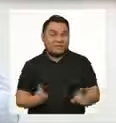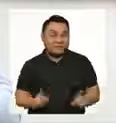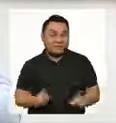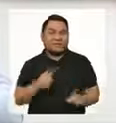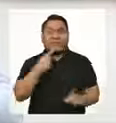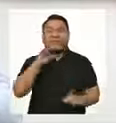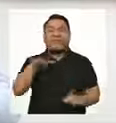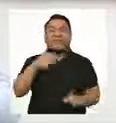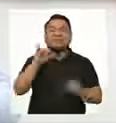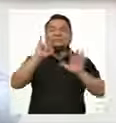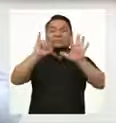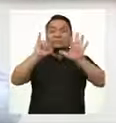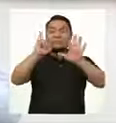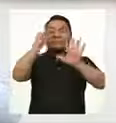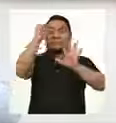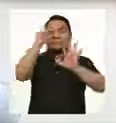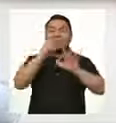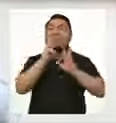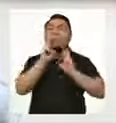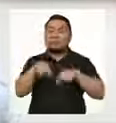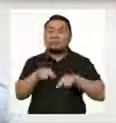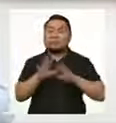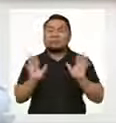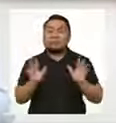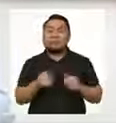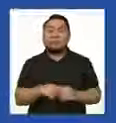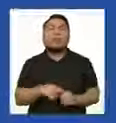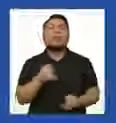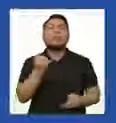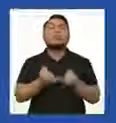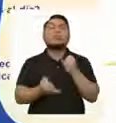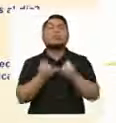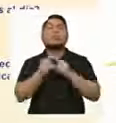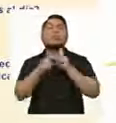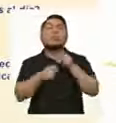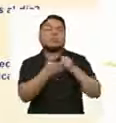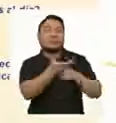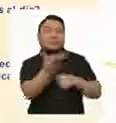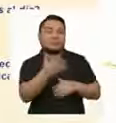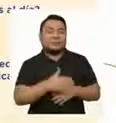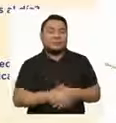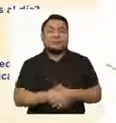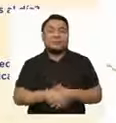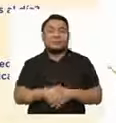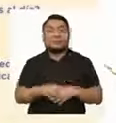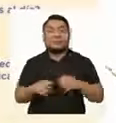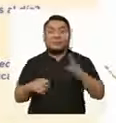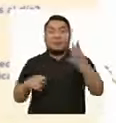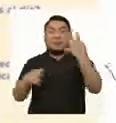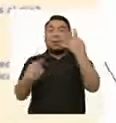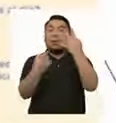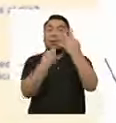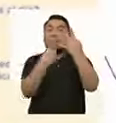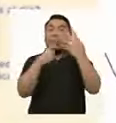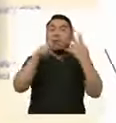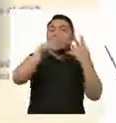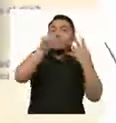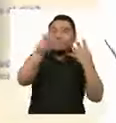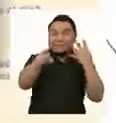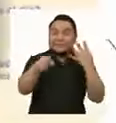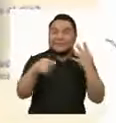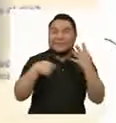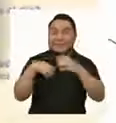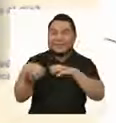6 categorías. Última pregunta, por favor, Rodrigo. La cuarta pregunta que se realizó es,